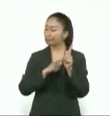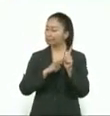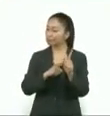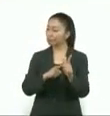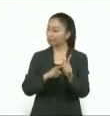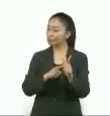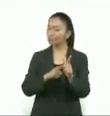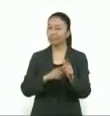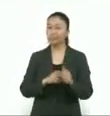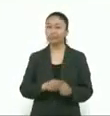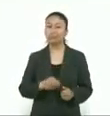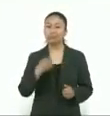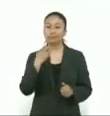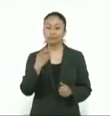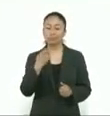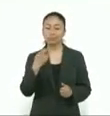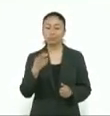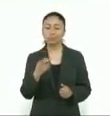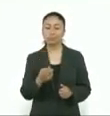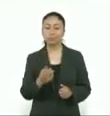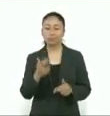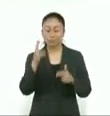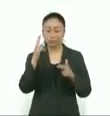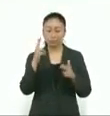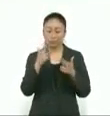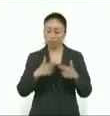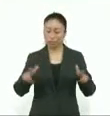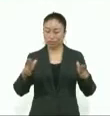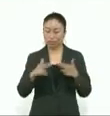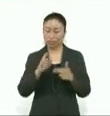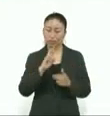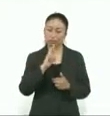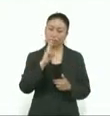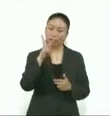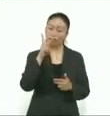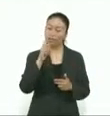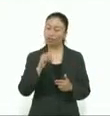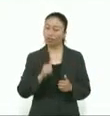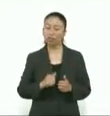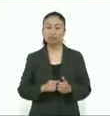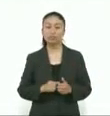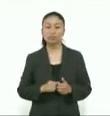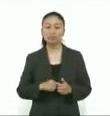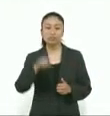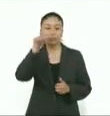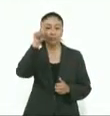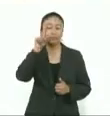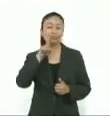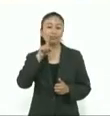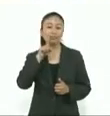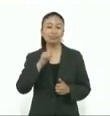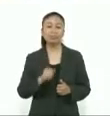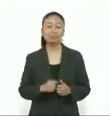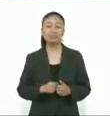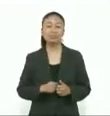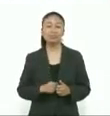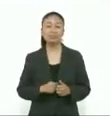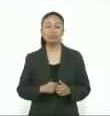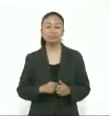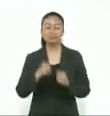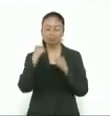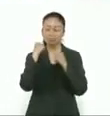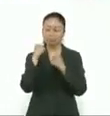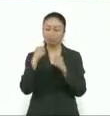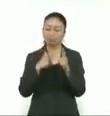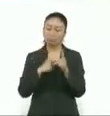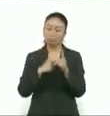ese es el mejor homenaje que podemos hacerles. Las mujeres seguimos